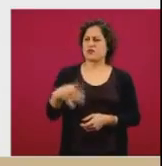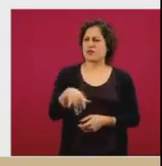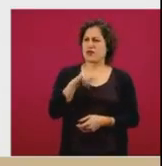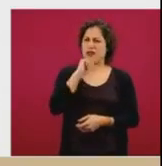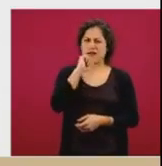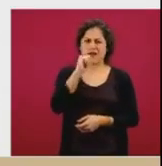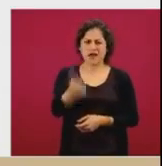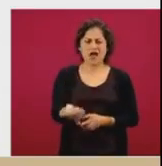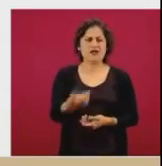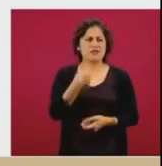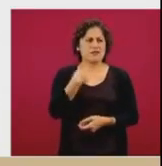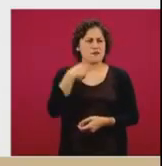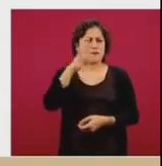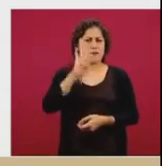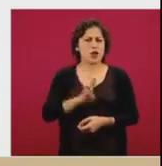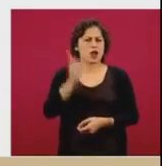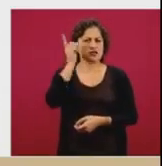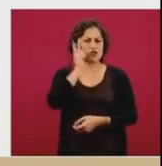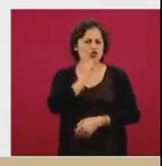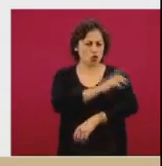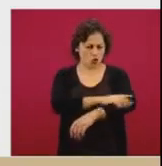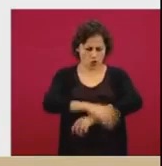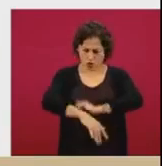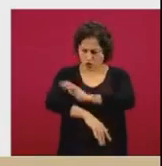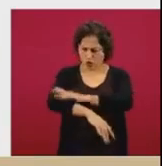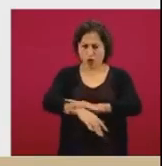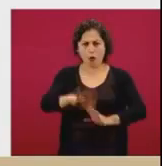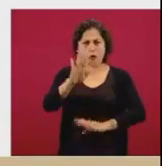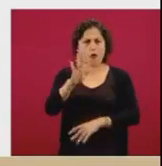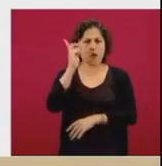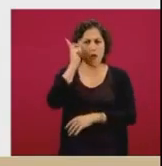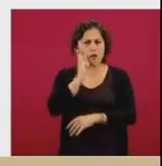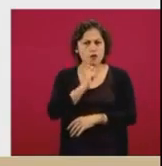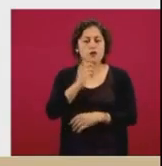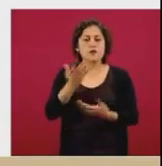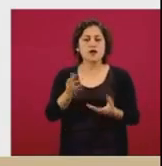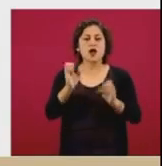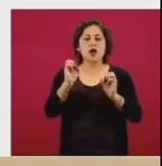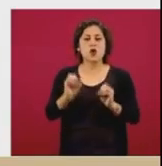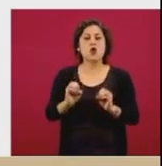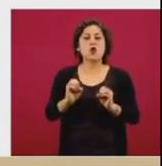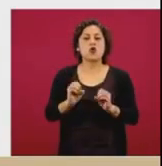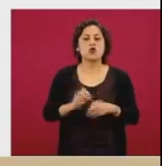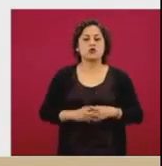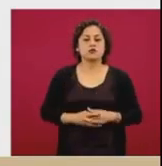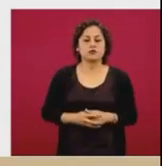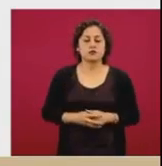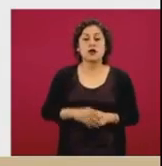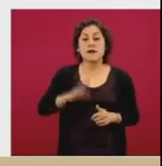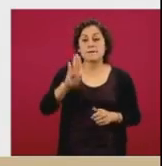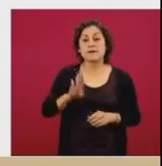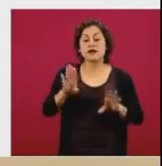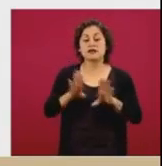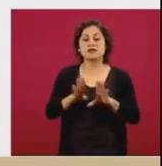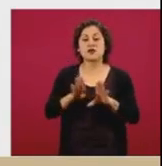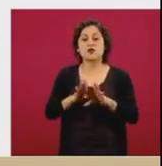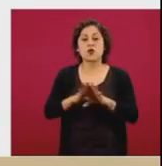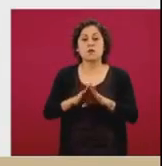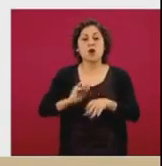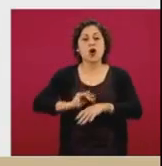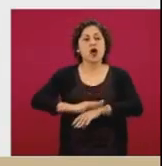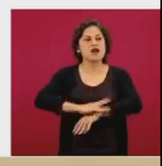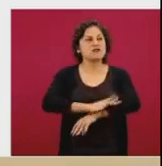o disestesias, que no es otra cosa más que cuando sentimos ese hormigueo, que no es otra cosa más que una sensación, que no